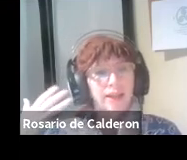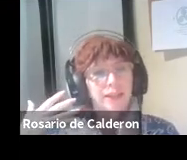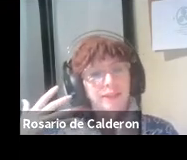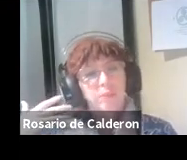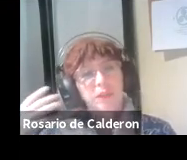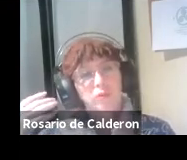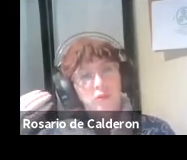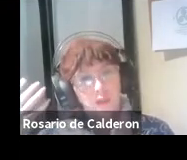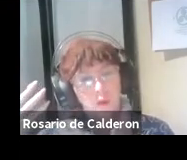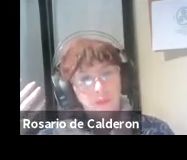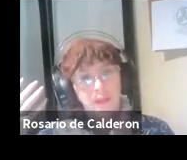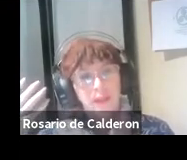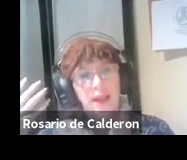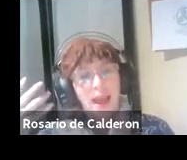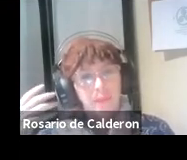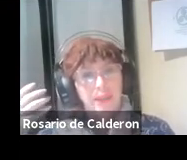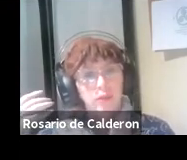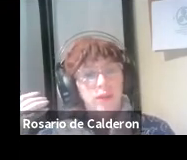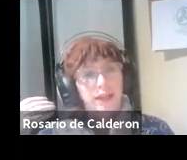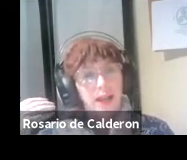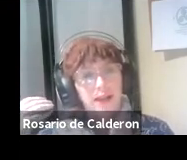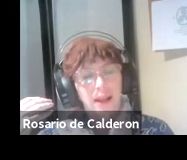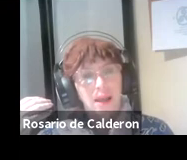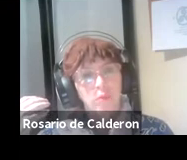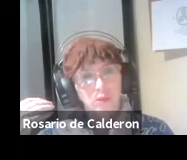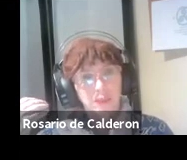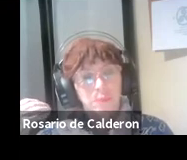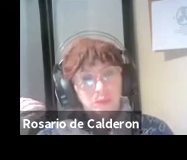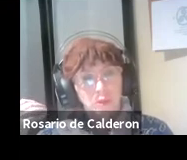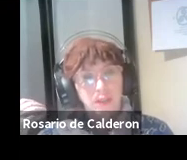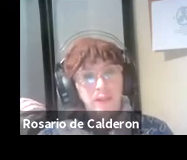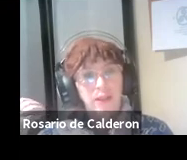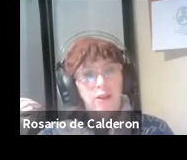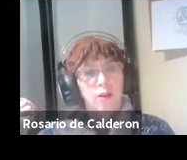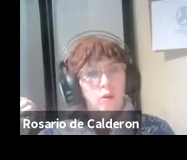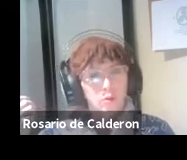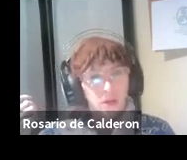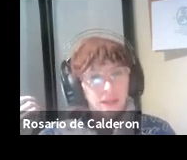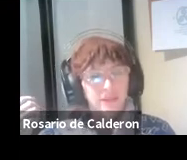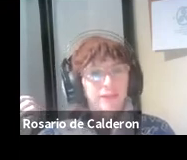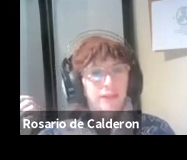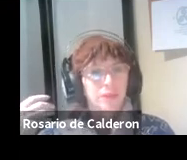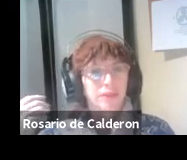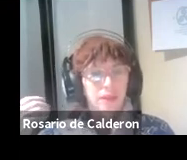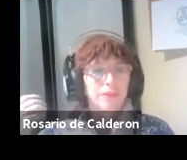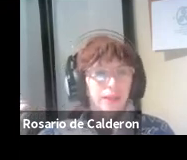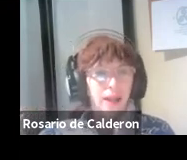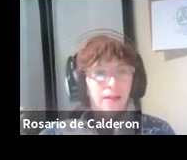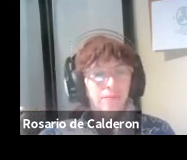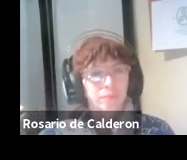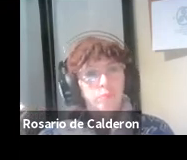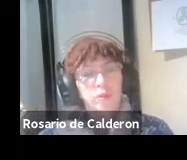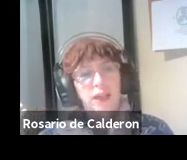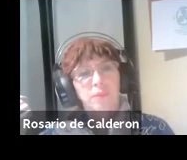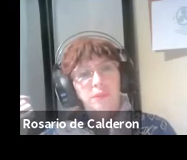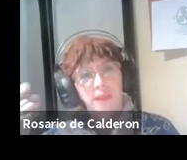este virus del cobi ha venido a dejar a muchas personas con una discapacidad visceral